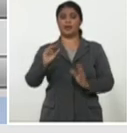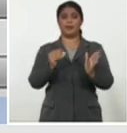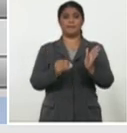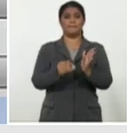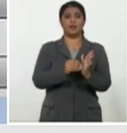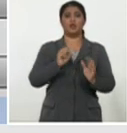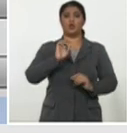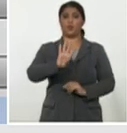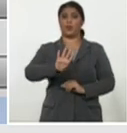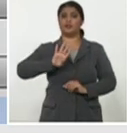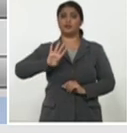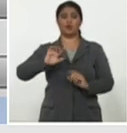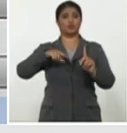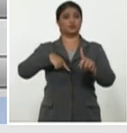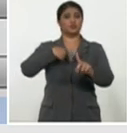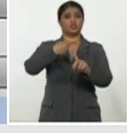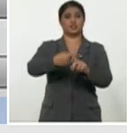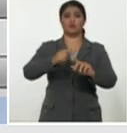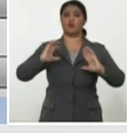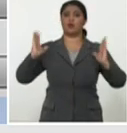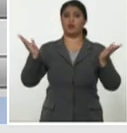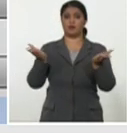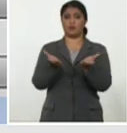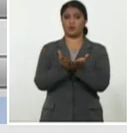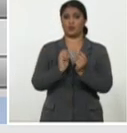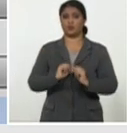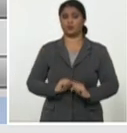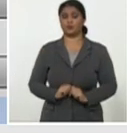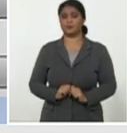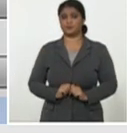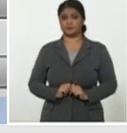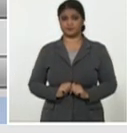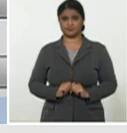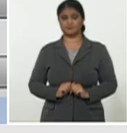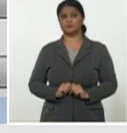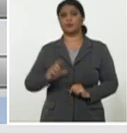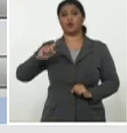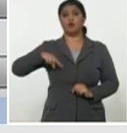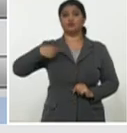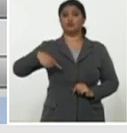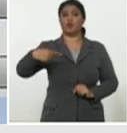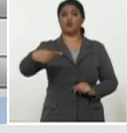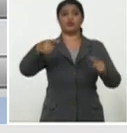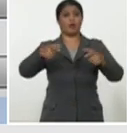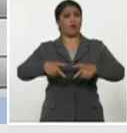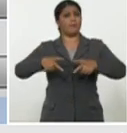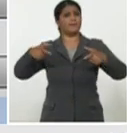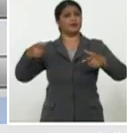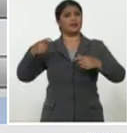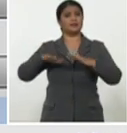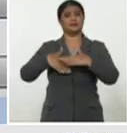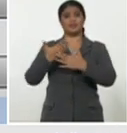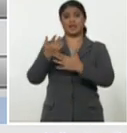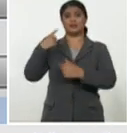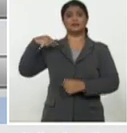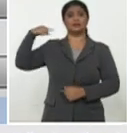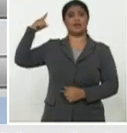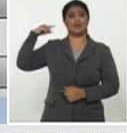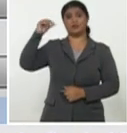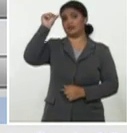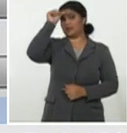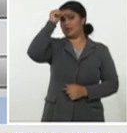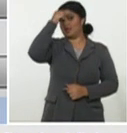157.343.044 casos, incluso con cifras récord negativos. Ayer, por primera vez, la India